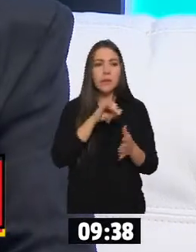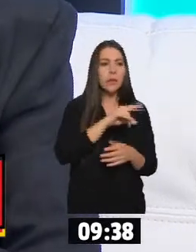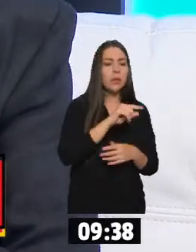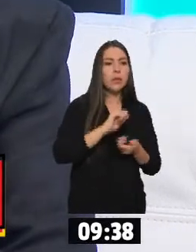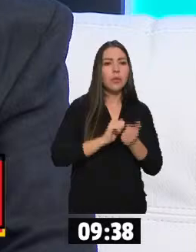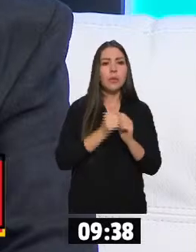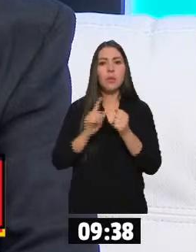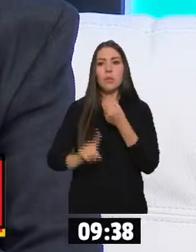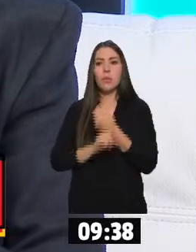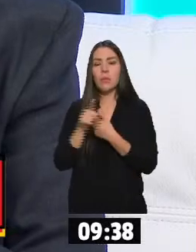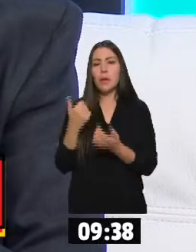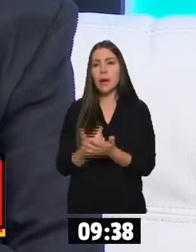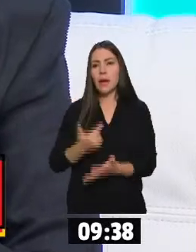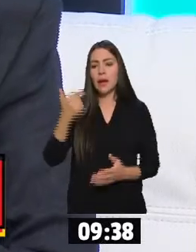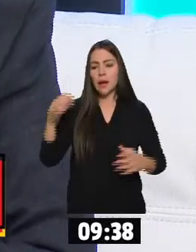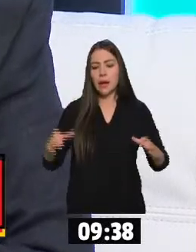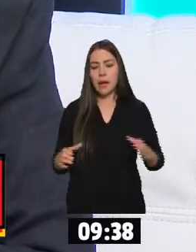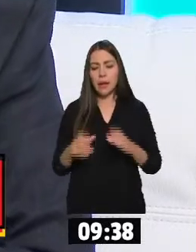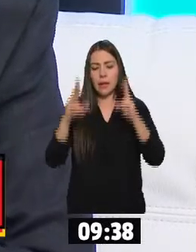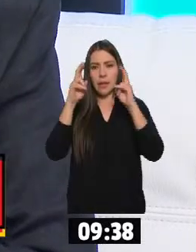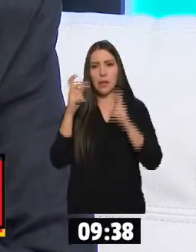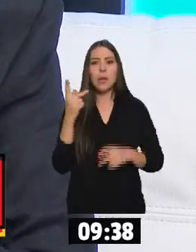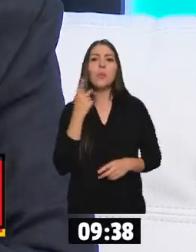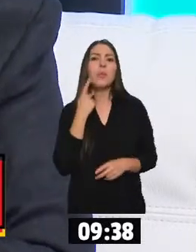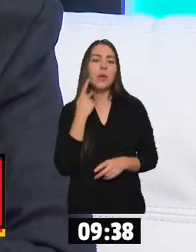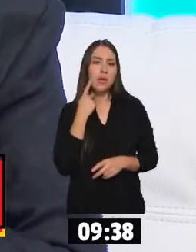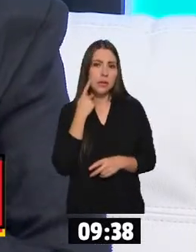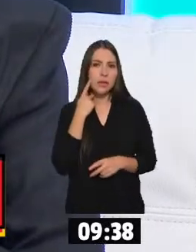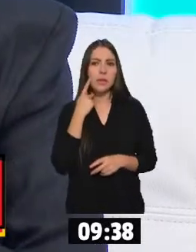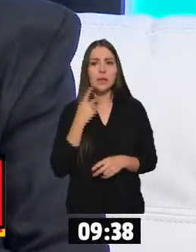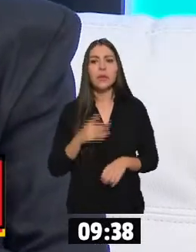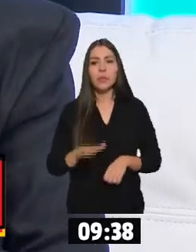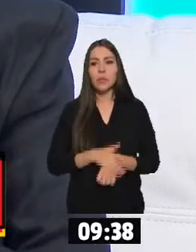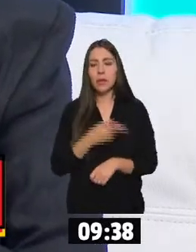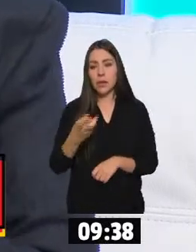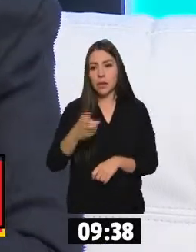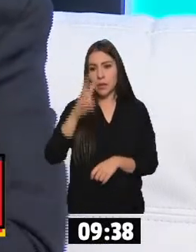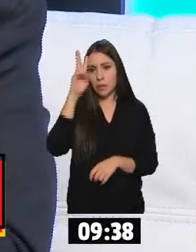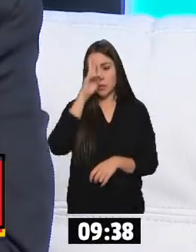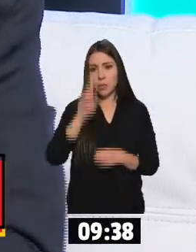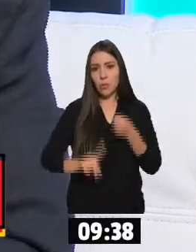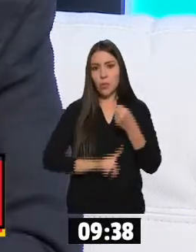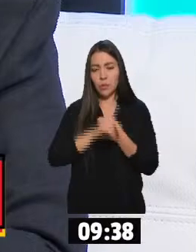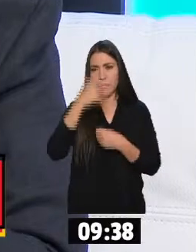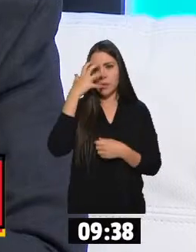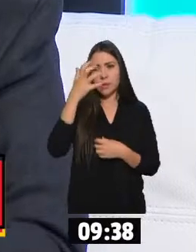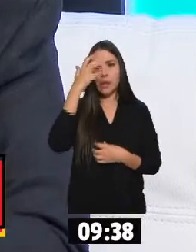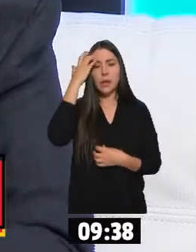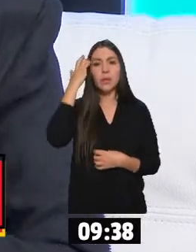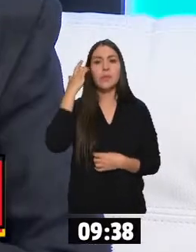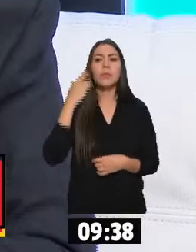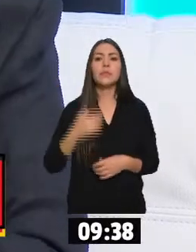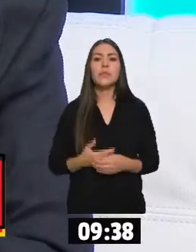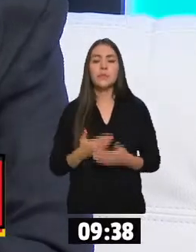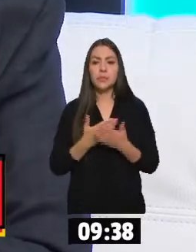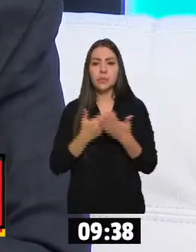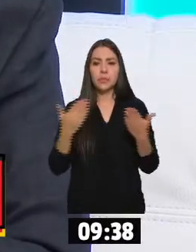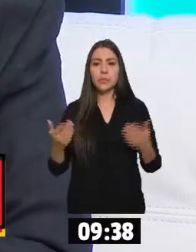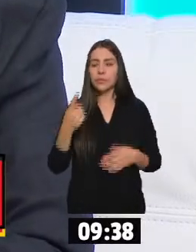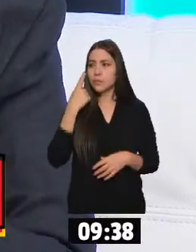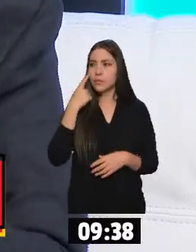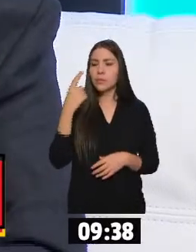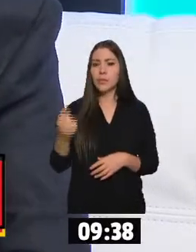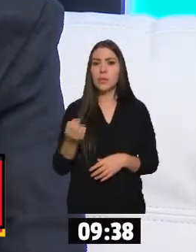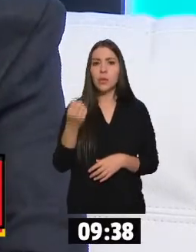tensión política grave. Sí. Porque esto tiene repercusiones serias, ¿no? Entonces aquí encontramos a 2